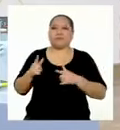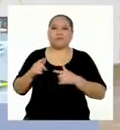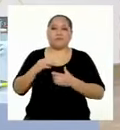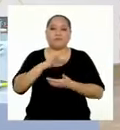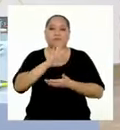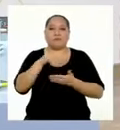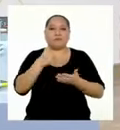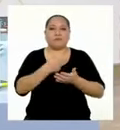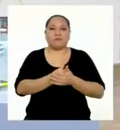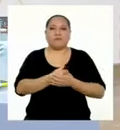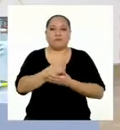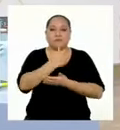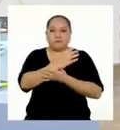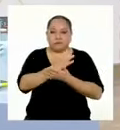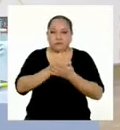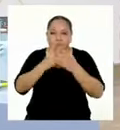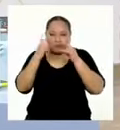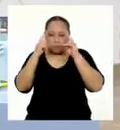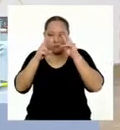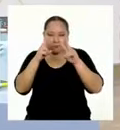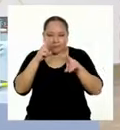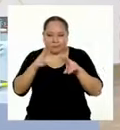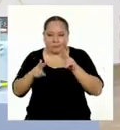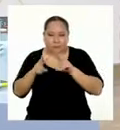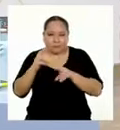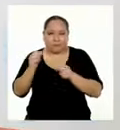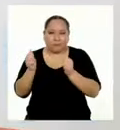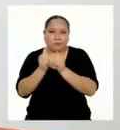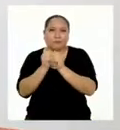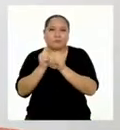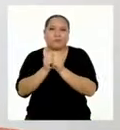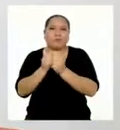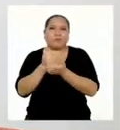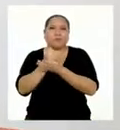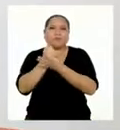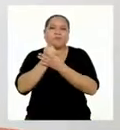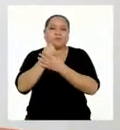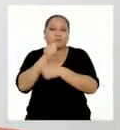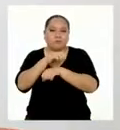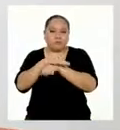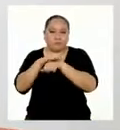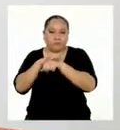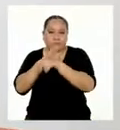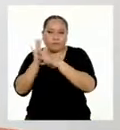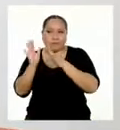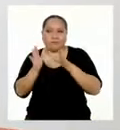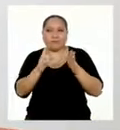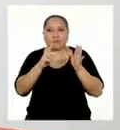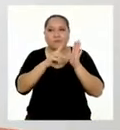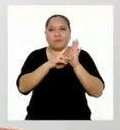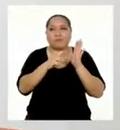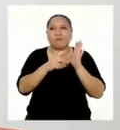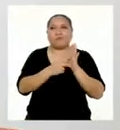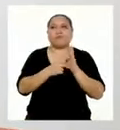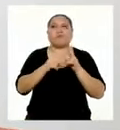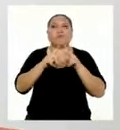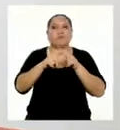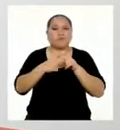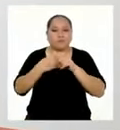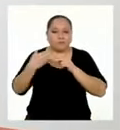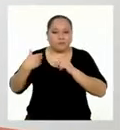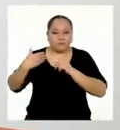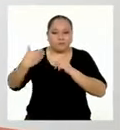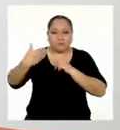nuestros criterios definidos a partir de la planificación que hicimos. Eso significa que